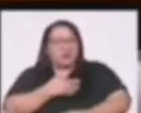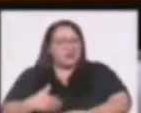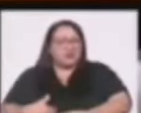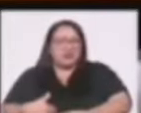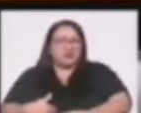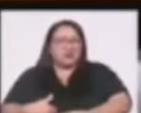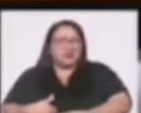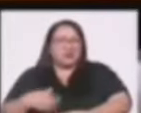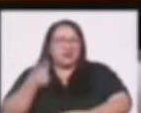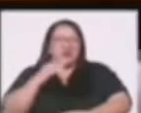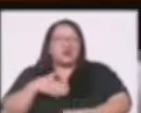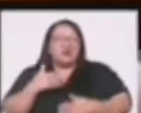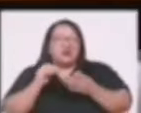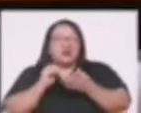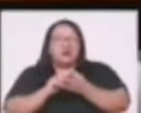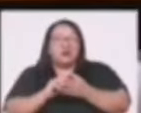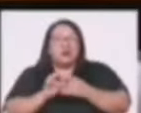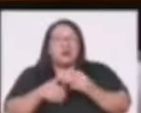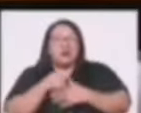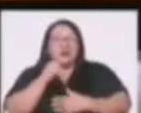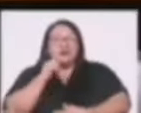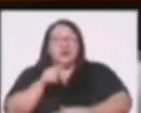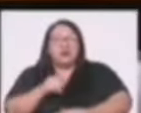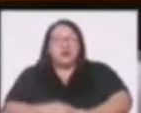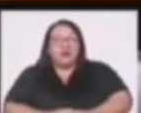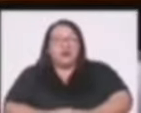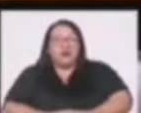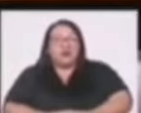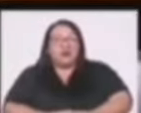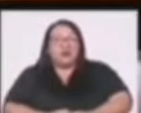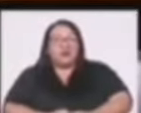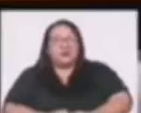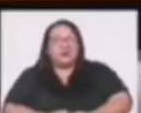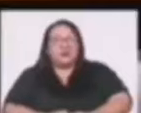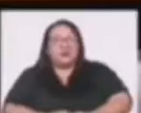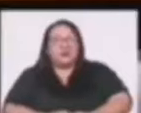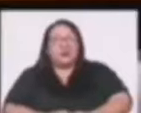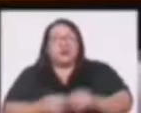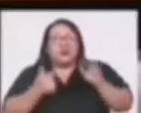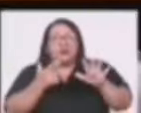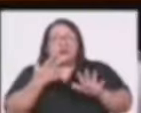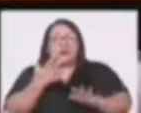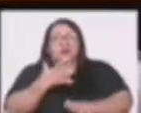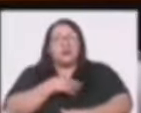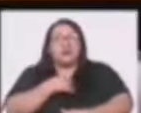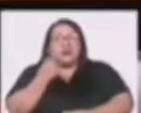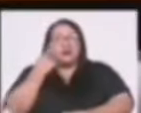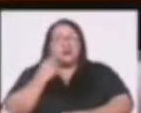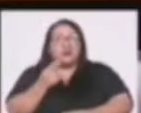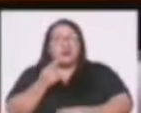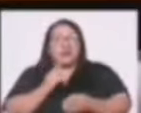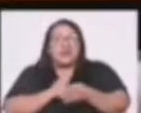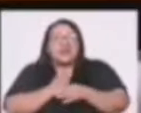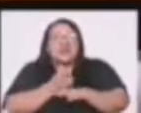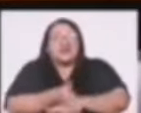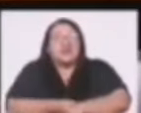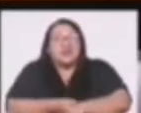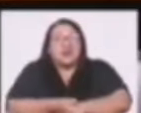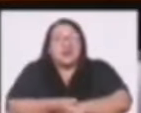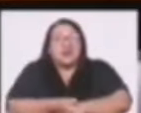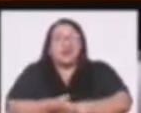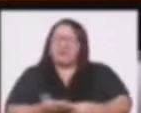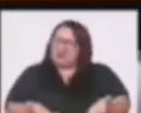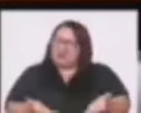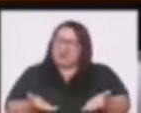presidenta, para poder validar y decir que los 75 años son para ingresar a la Junta.